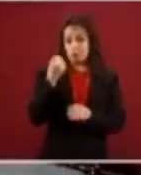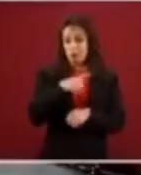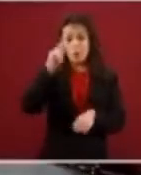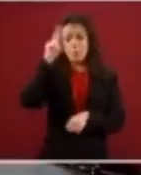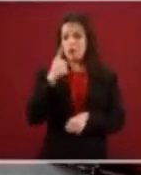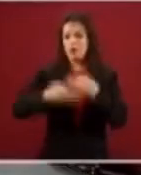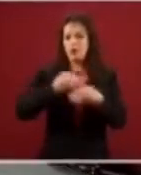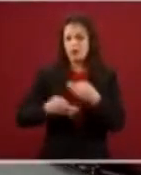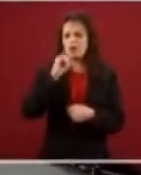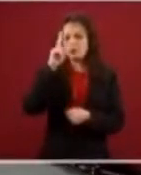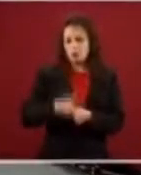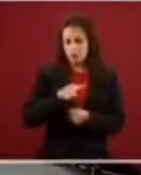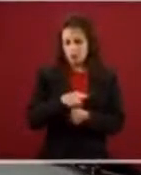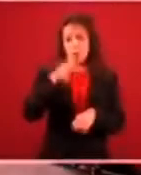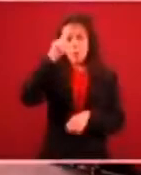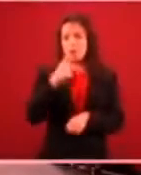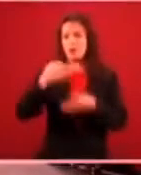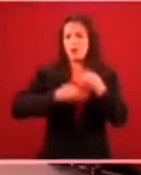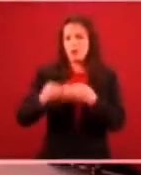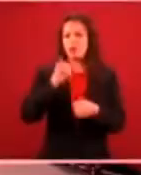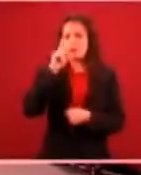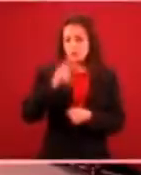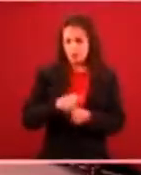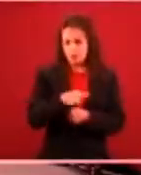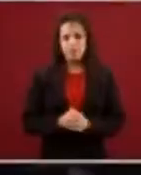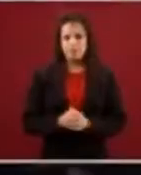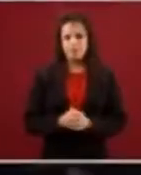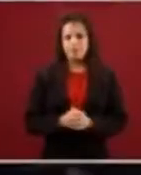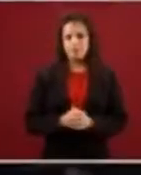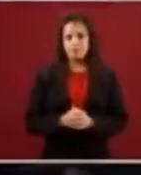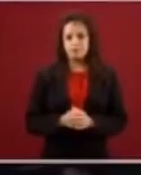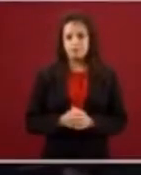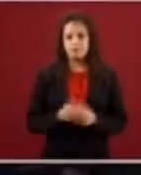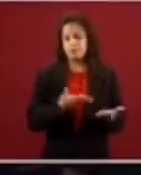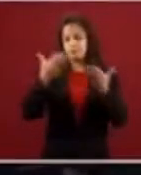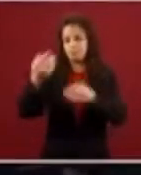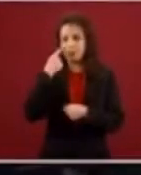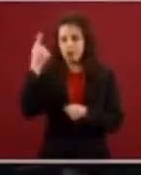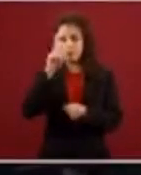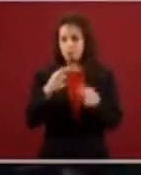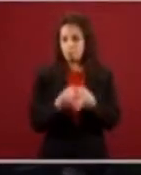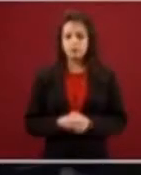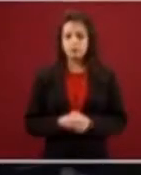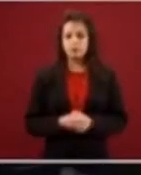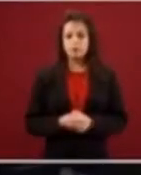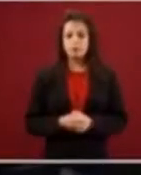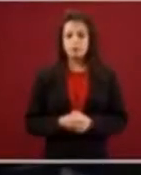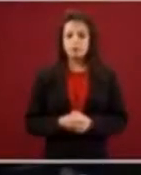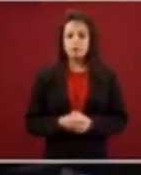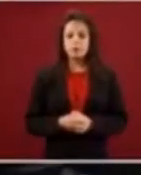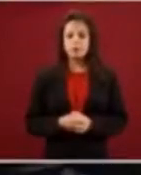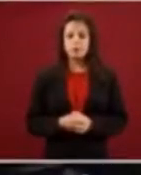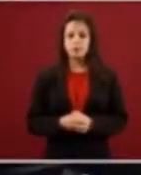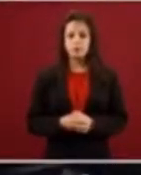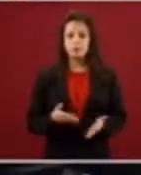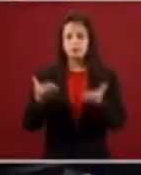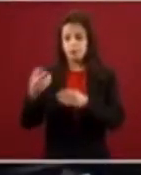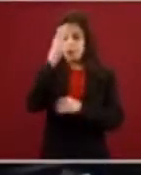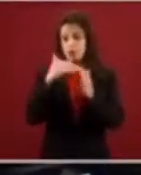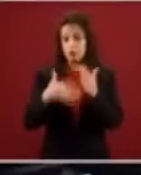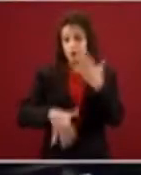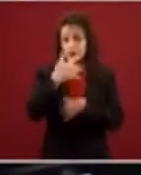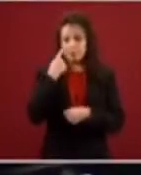no es un aumento, pero no igual. Sí, un aumento, pero no igual. Eso es muy importante, son cifras oficiales. 2015 nada